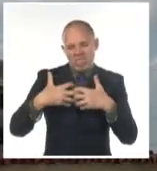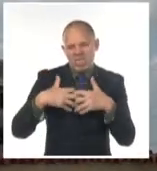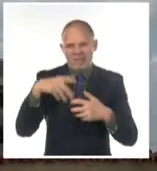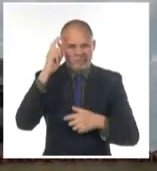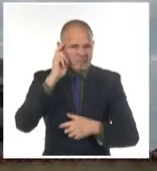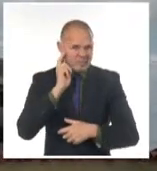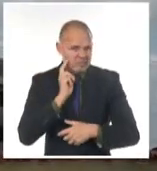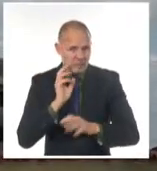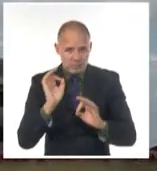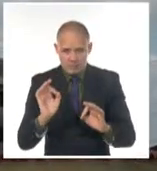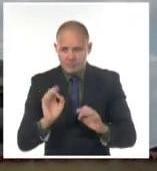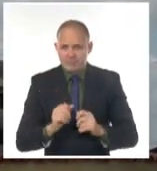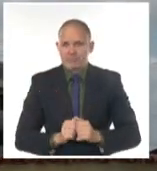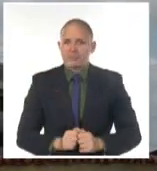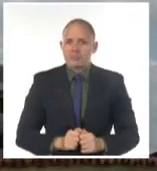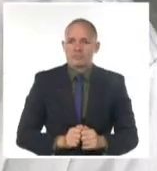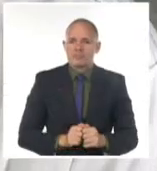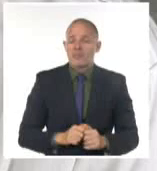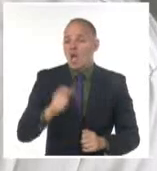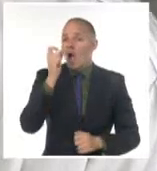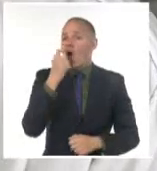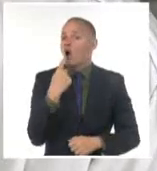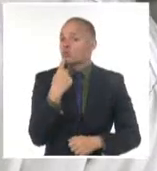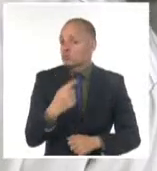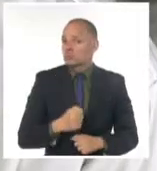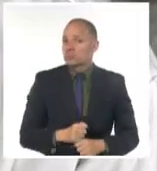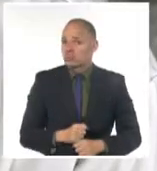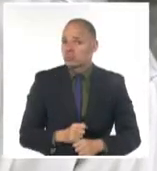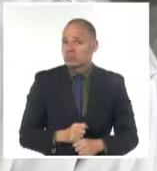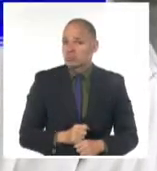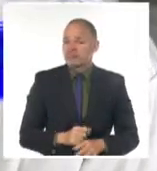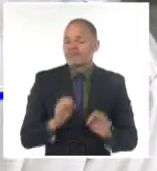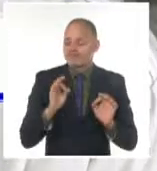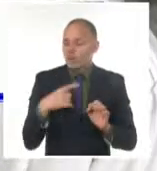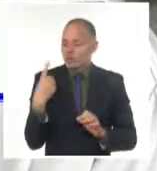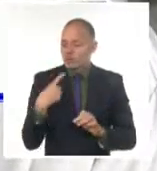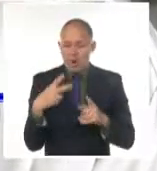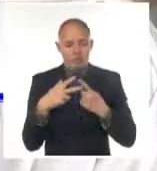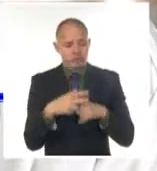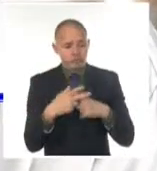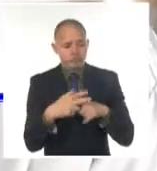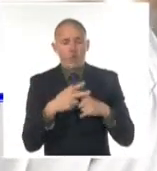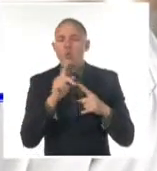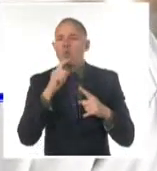factores. Estamos apoyando las reparaciones al Central Medardo Hernández.